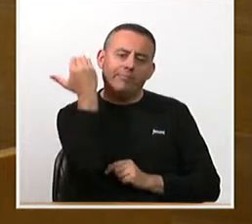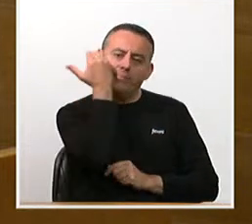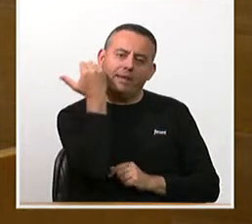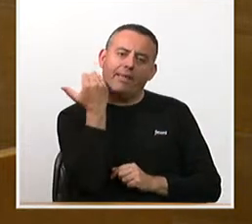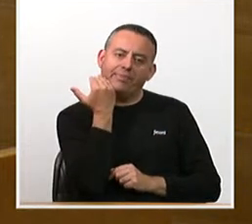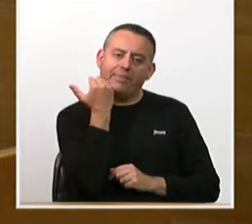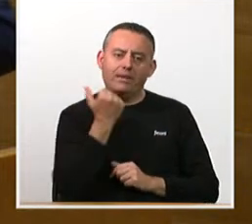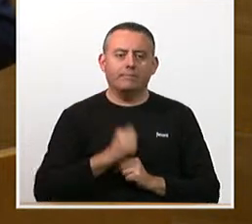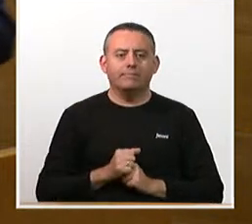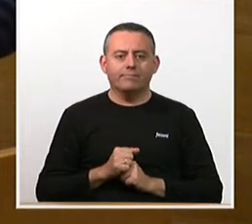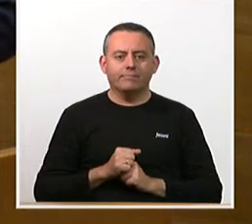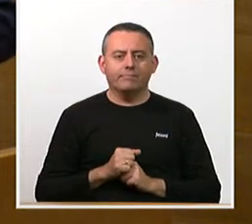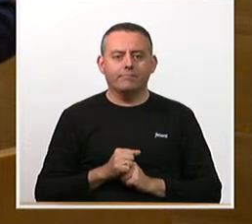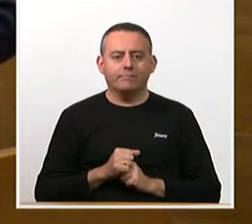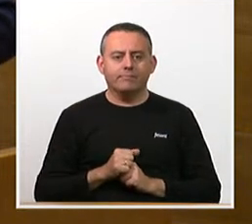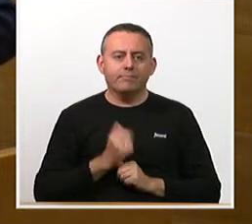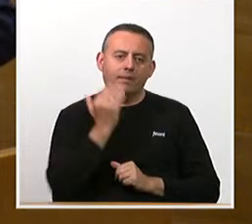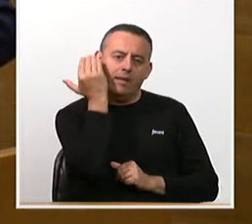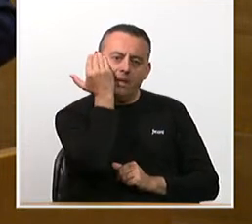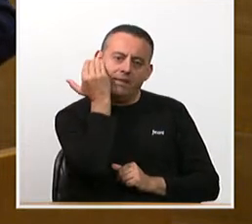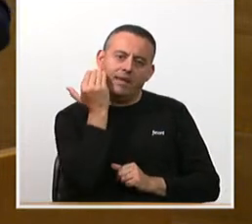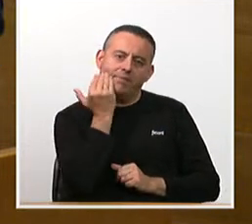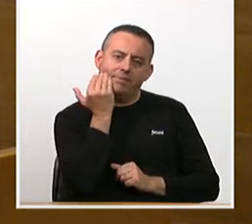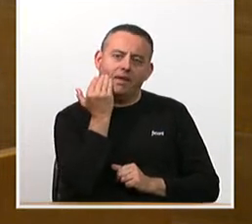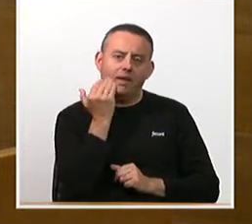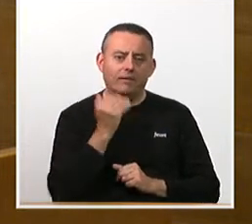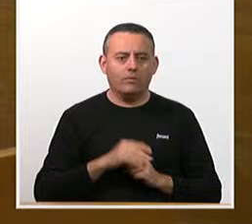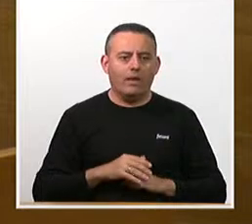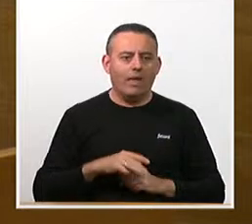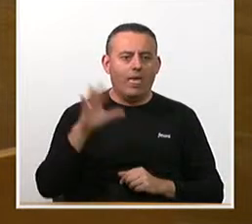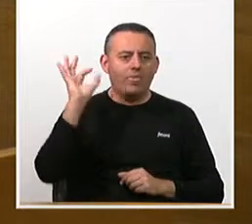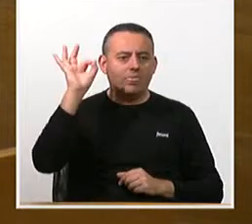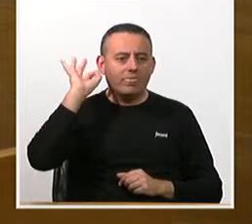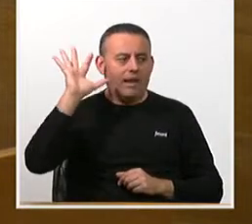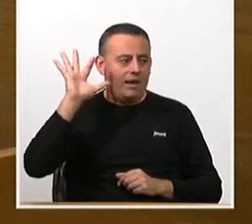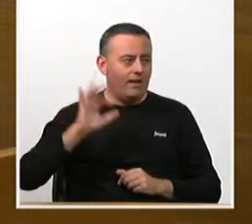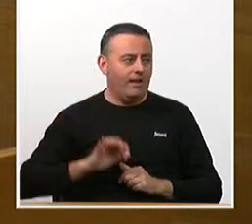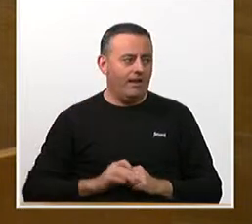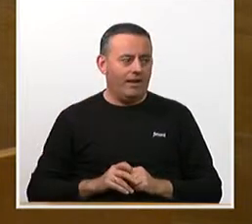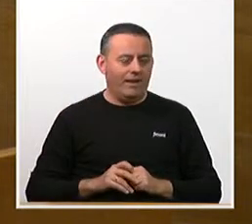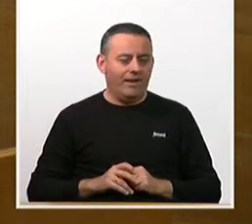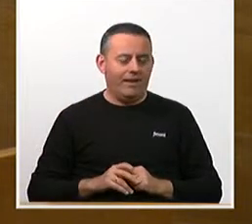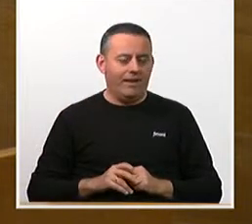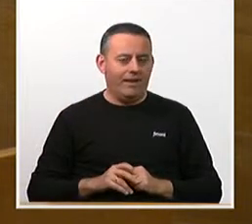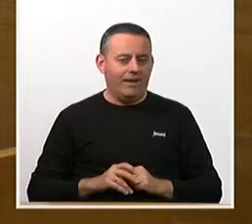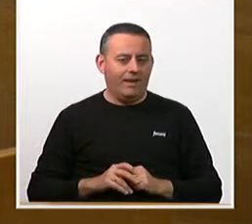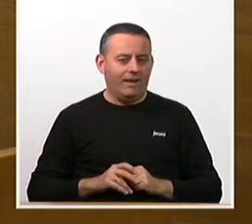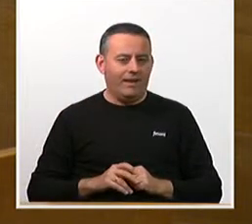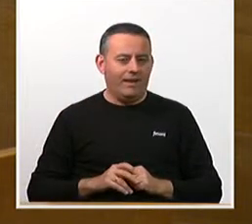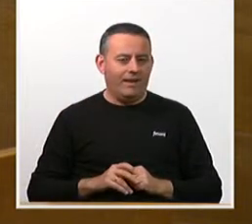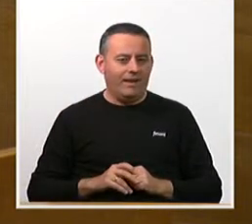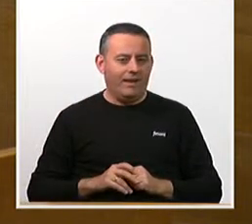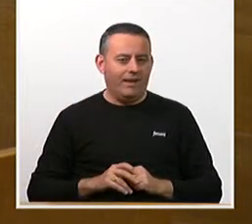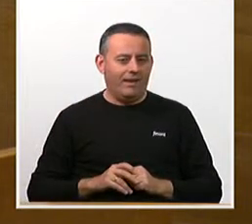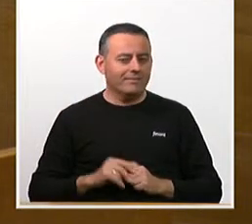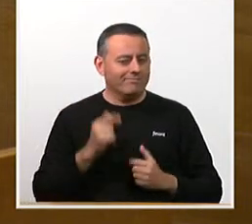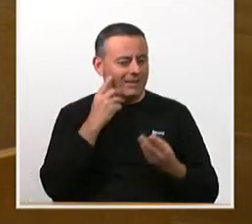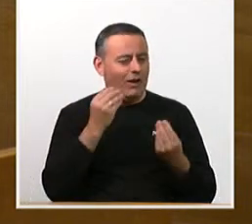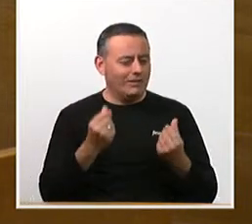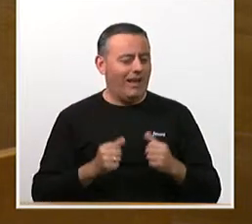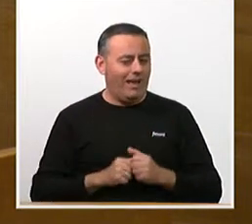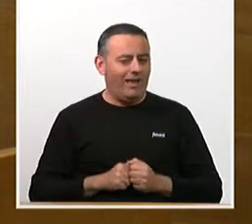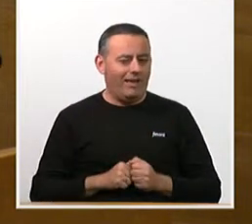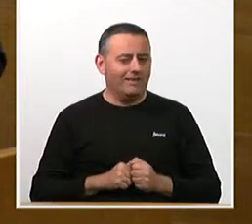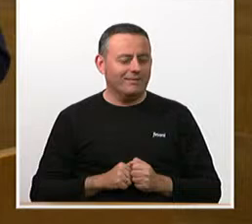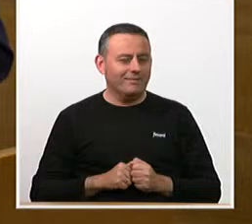Morán apuntaba maneras si ya mandaba Diana Morán mucho en gandía fíjese con una población similar a